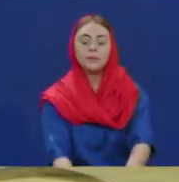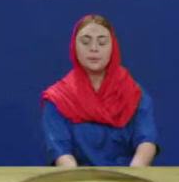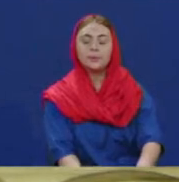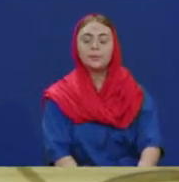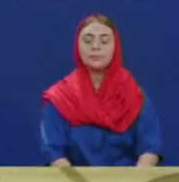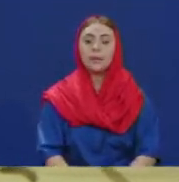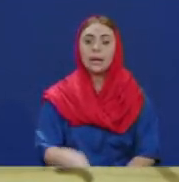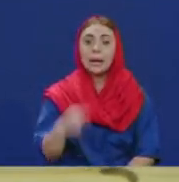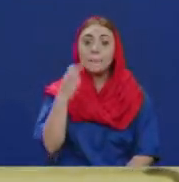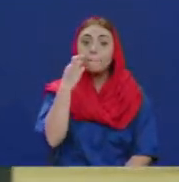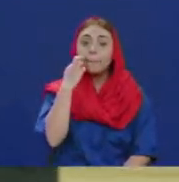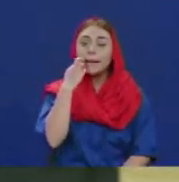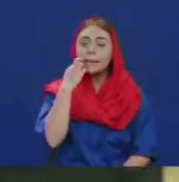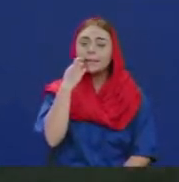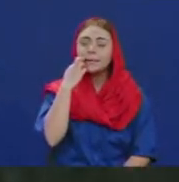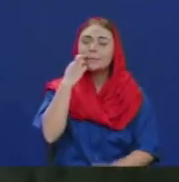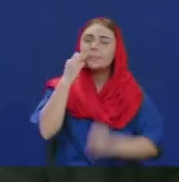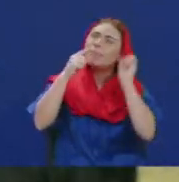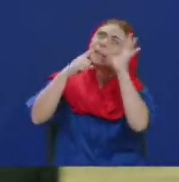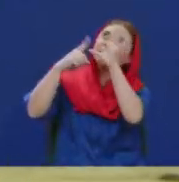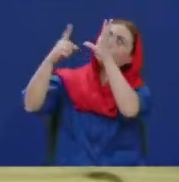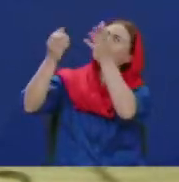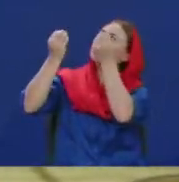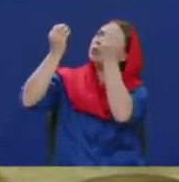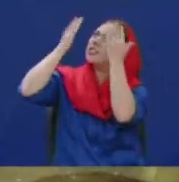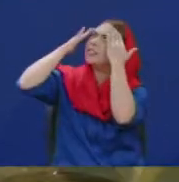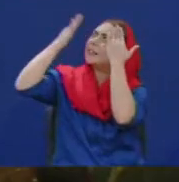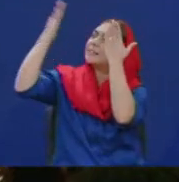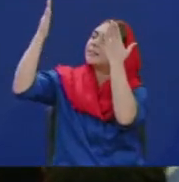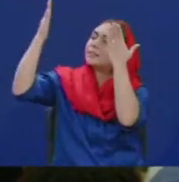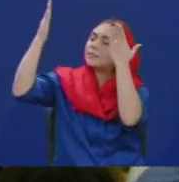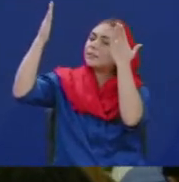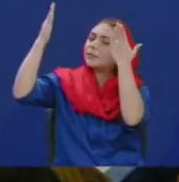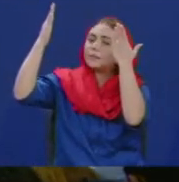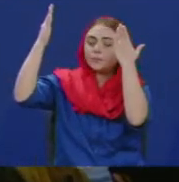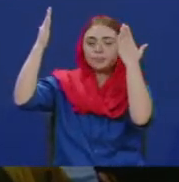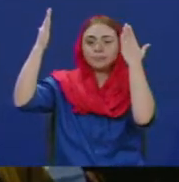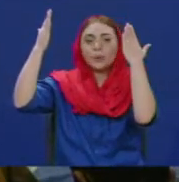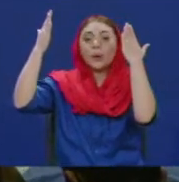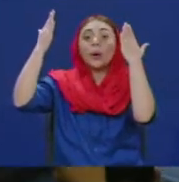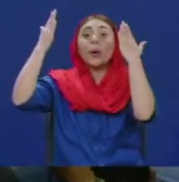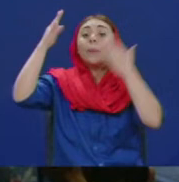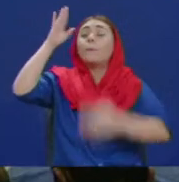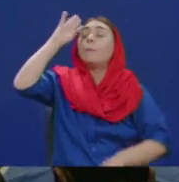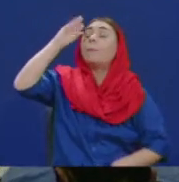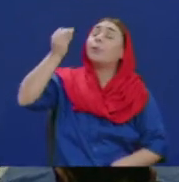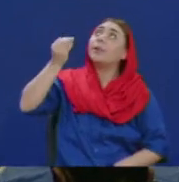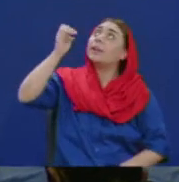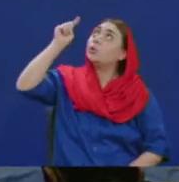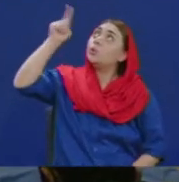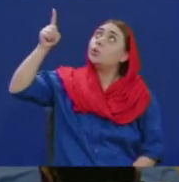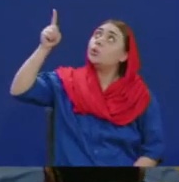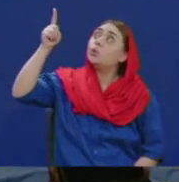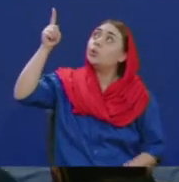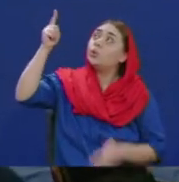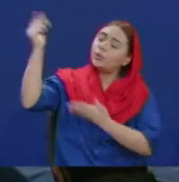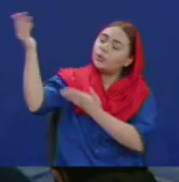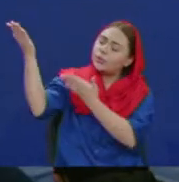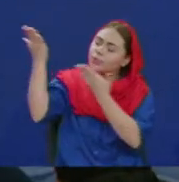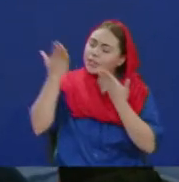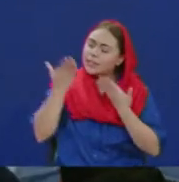bendito, te doy muchas gracias. Solamente de ti puede venir la